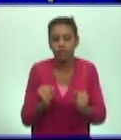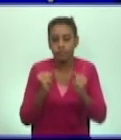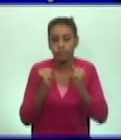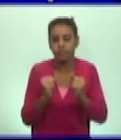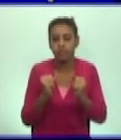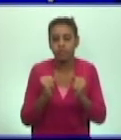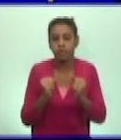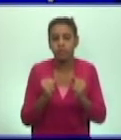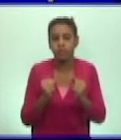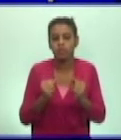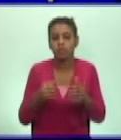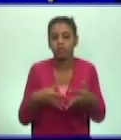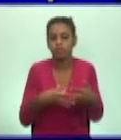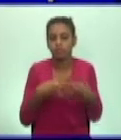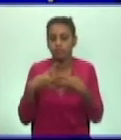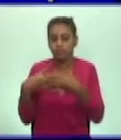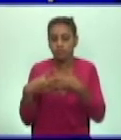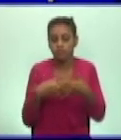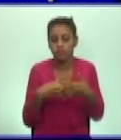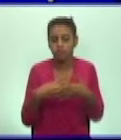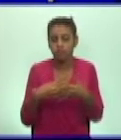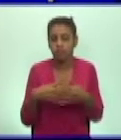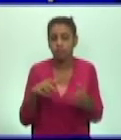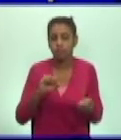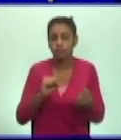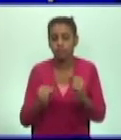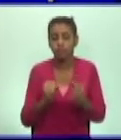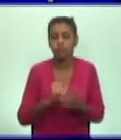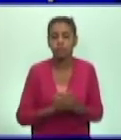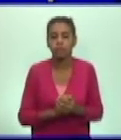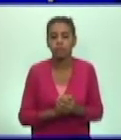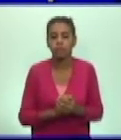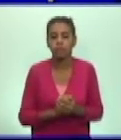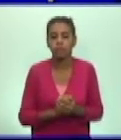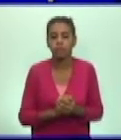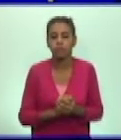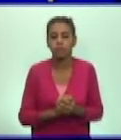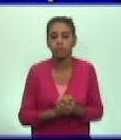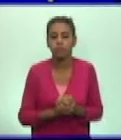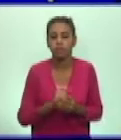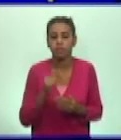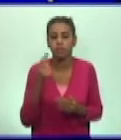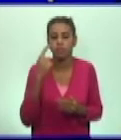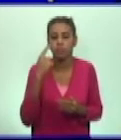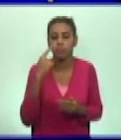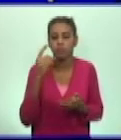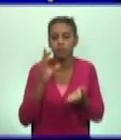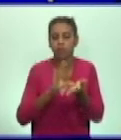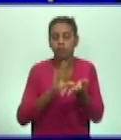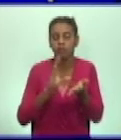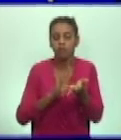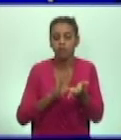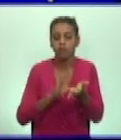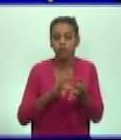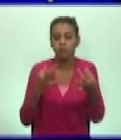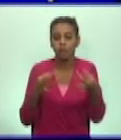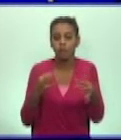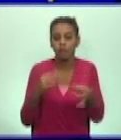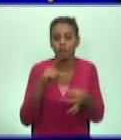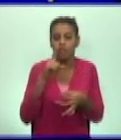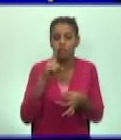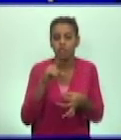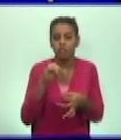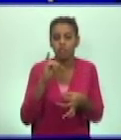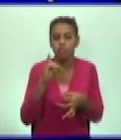esa agresión imperialista. Y por ello entonces les propongo que veamos, les pido muchachos que esto ustedes lo vean de su libro de texto, en la página